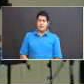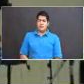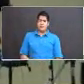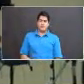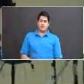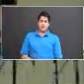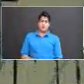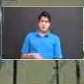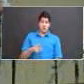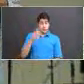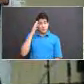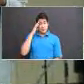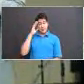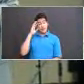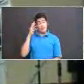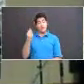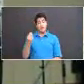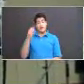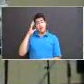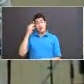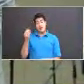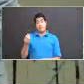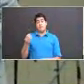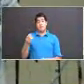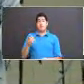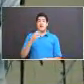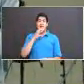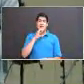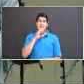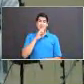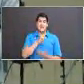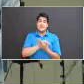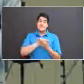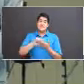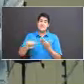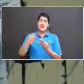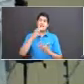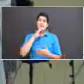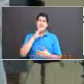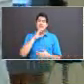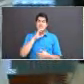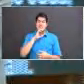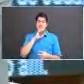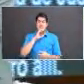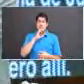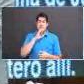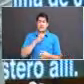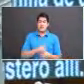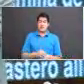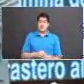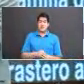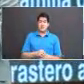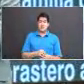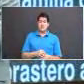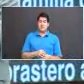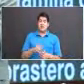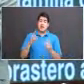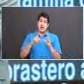¿Sabe por qué me ofendió? Porque era la Santa Cena. El hombre ni siquiera había predicado.